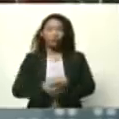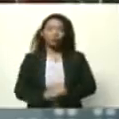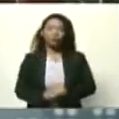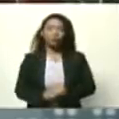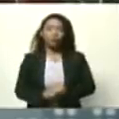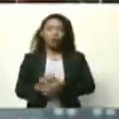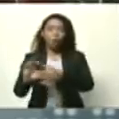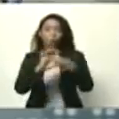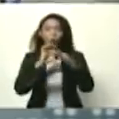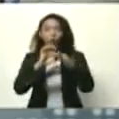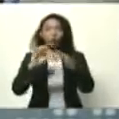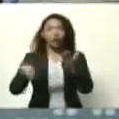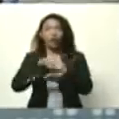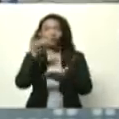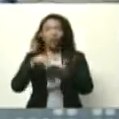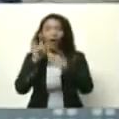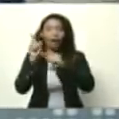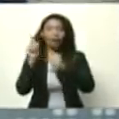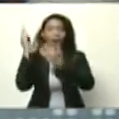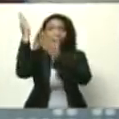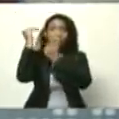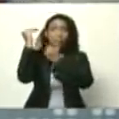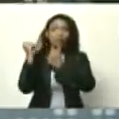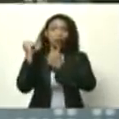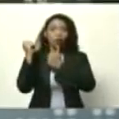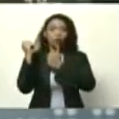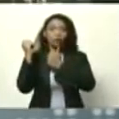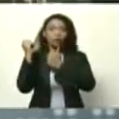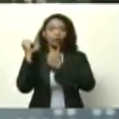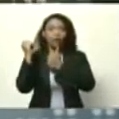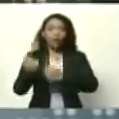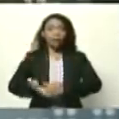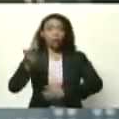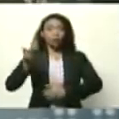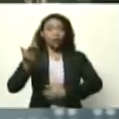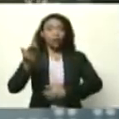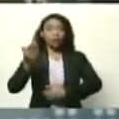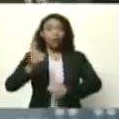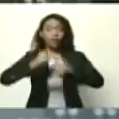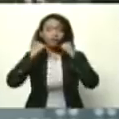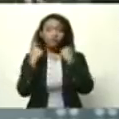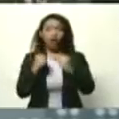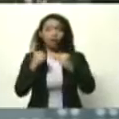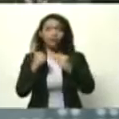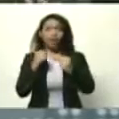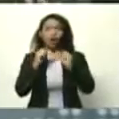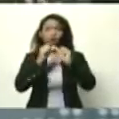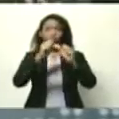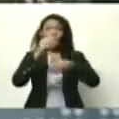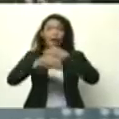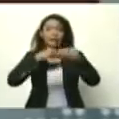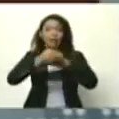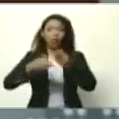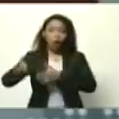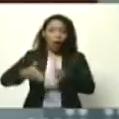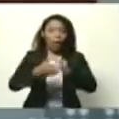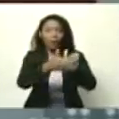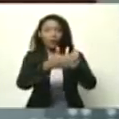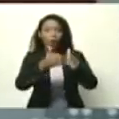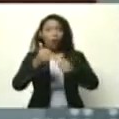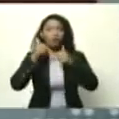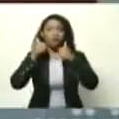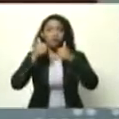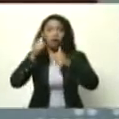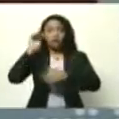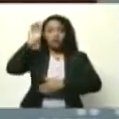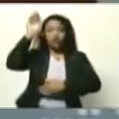en Unión Nacional, con ese espíritu invencible, sigue trazando camino por un buen porvenir,